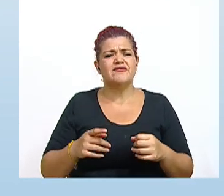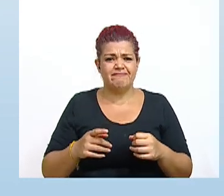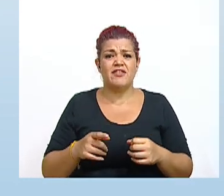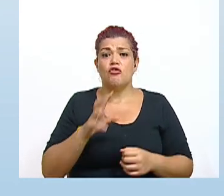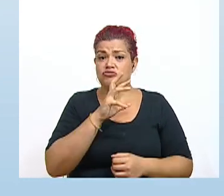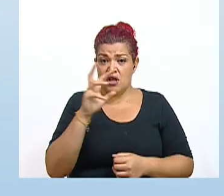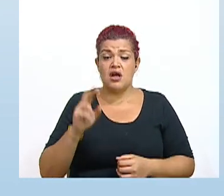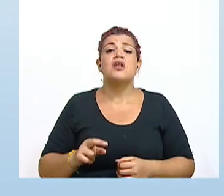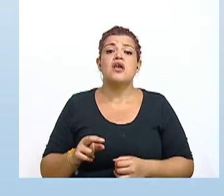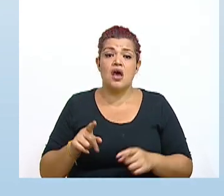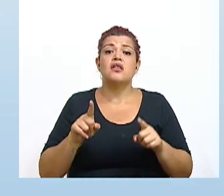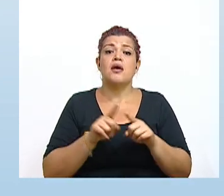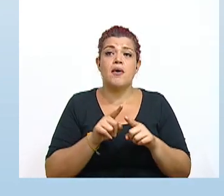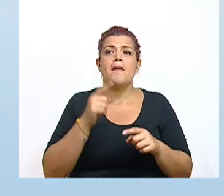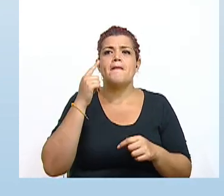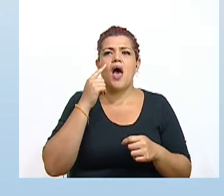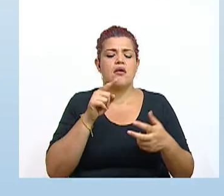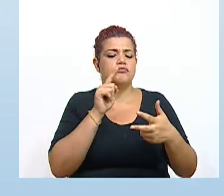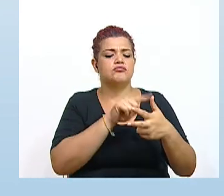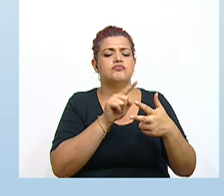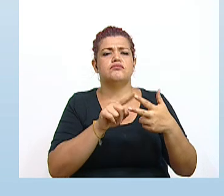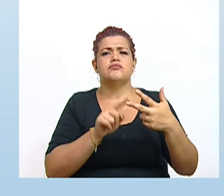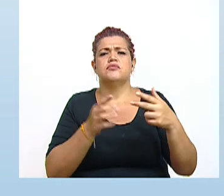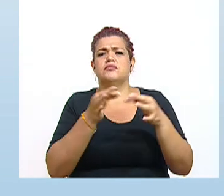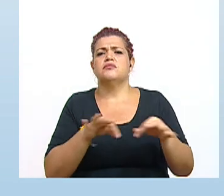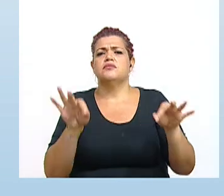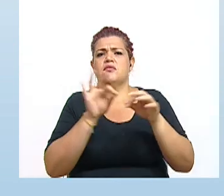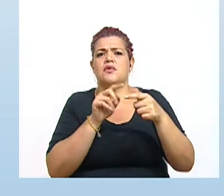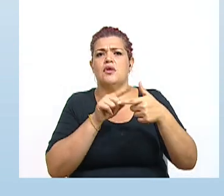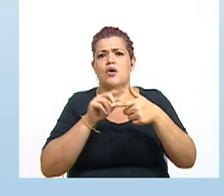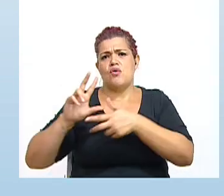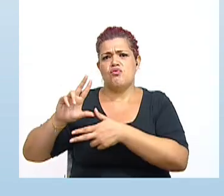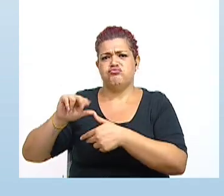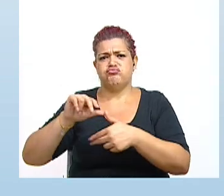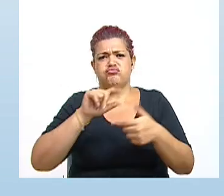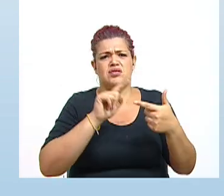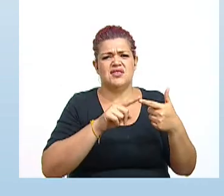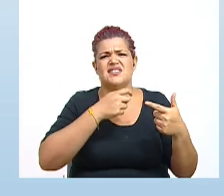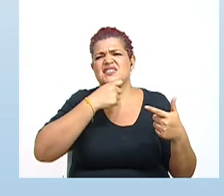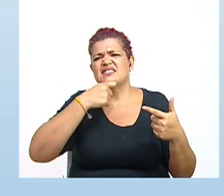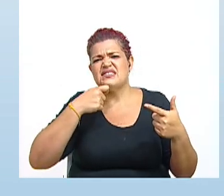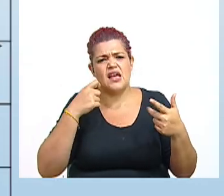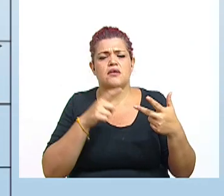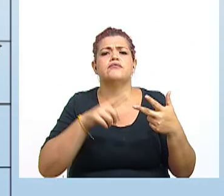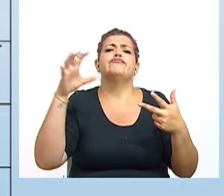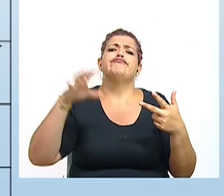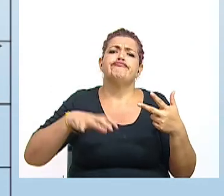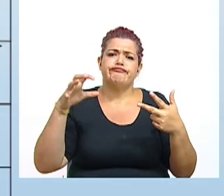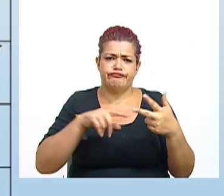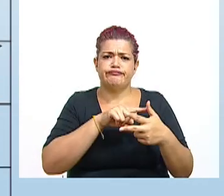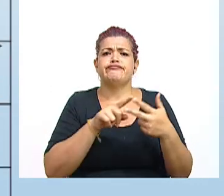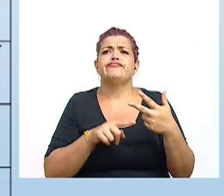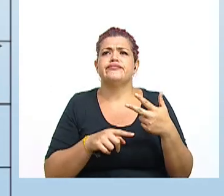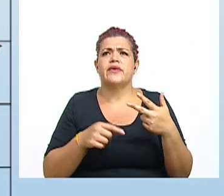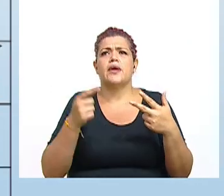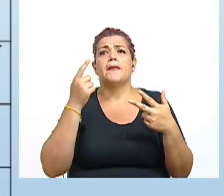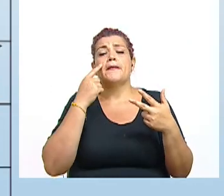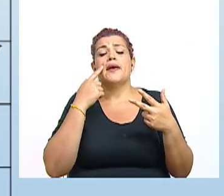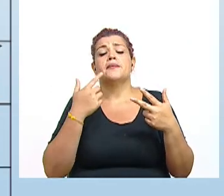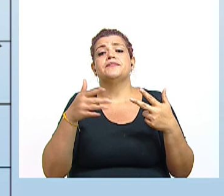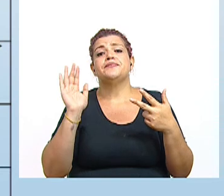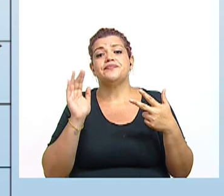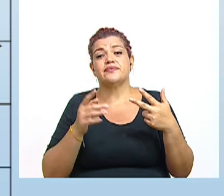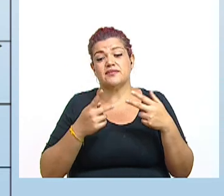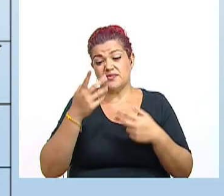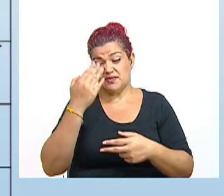querido seleccionar tres casos muy representativos: huracanes, sequías e inundaciones. Veamos que en